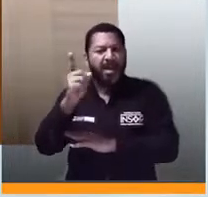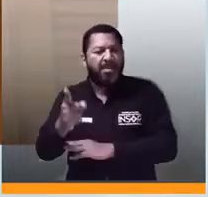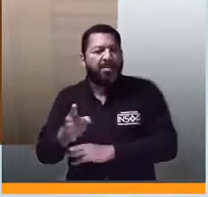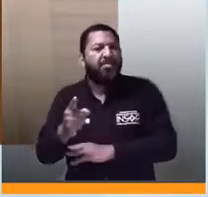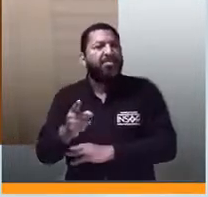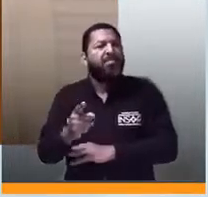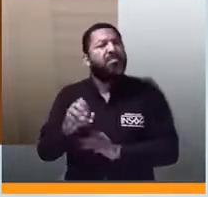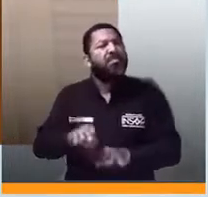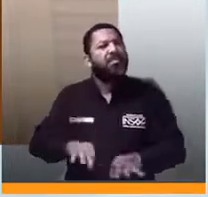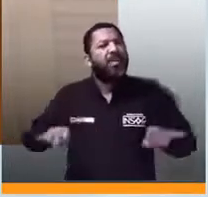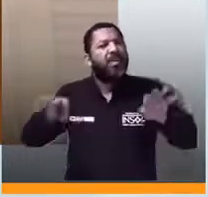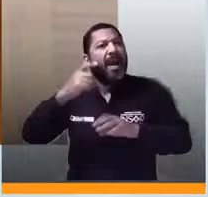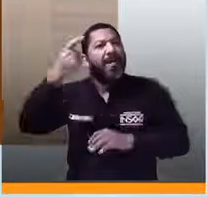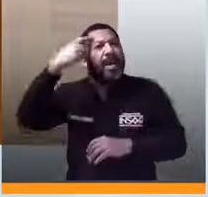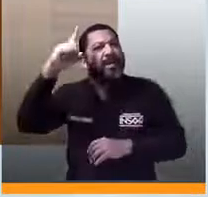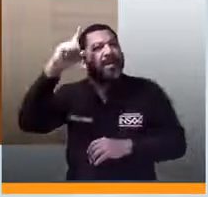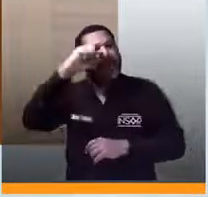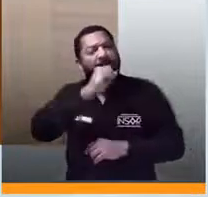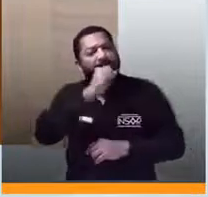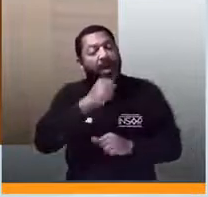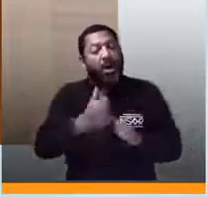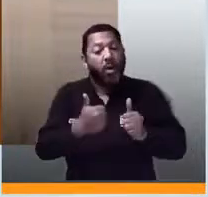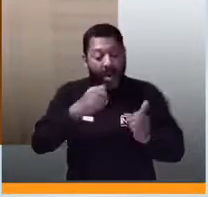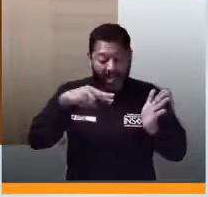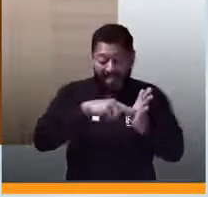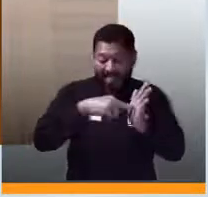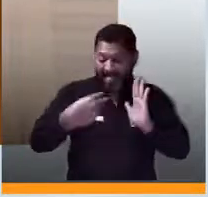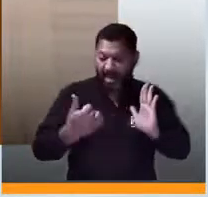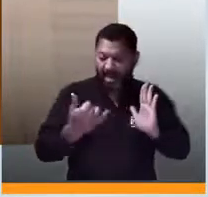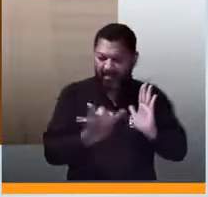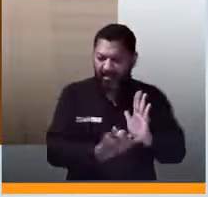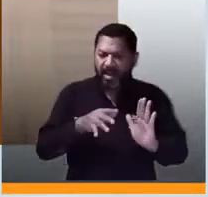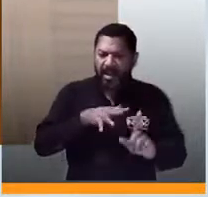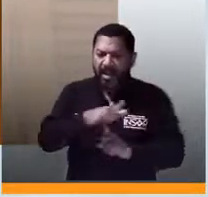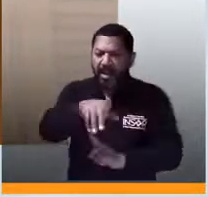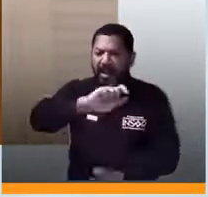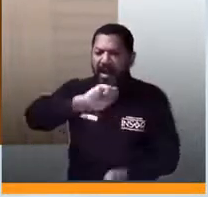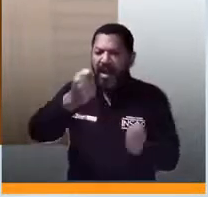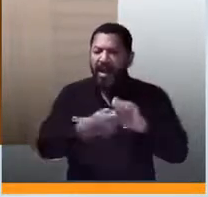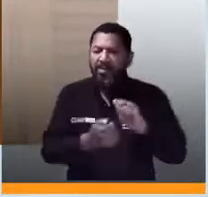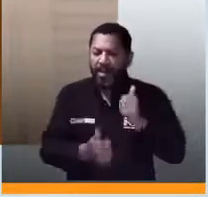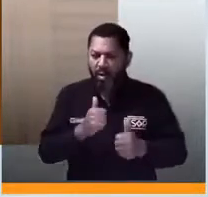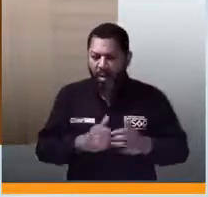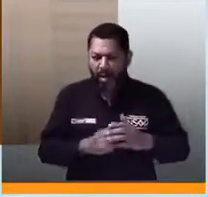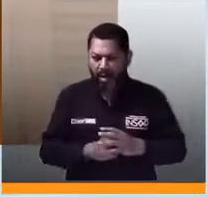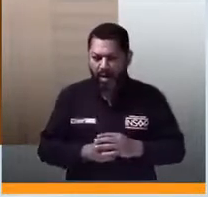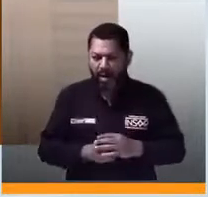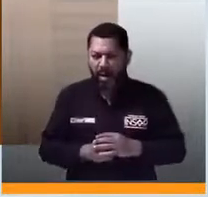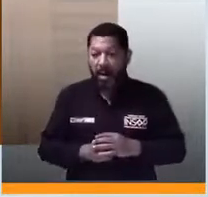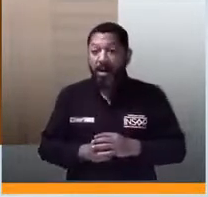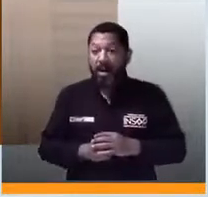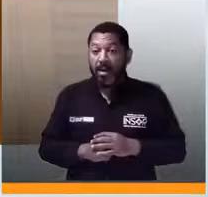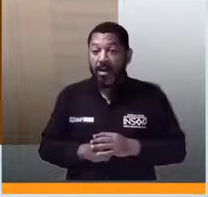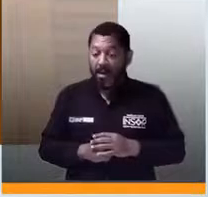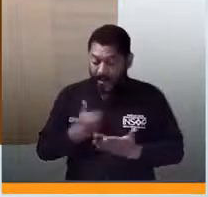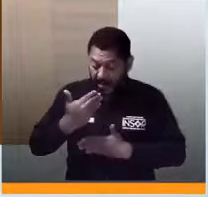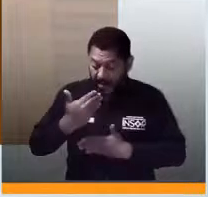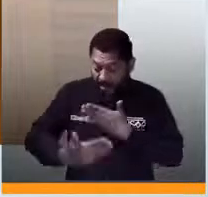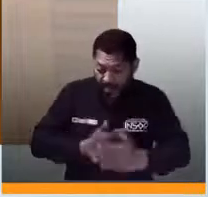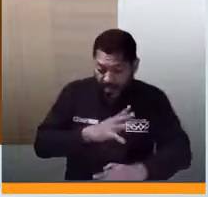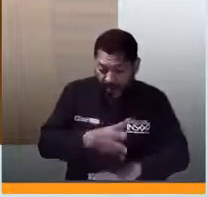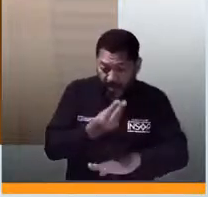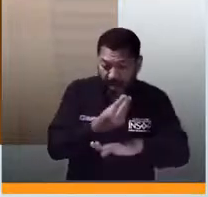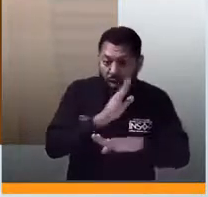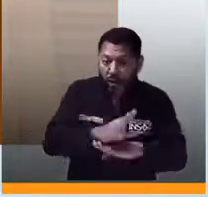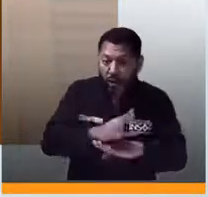que la tecnología tiene en estos cambios de los que estamos hablando, no solo a la luz de los resultados de aprendizaje,